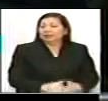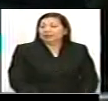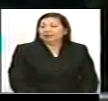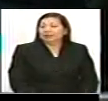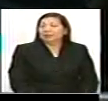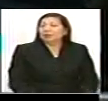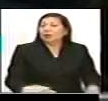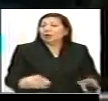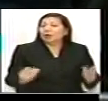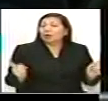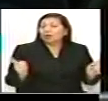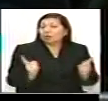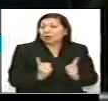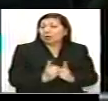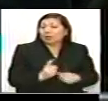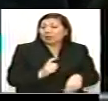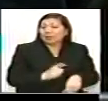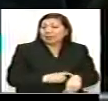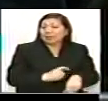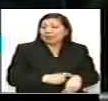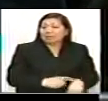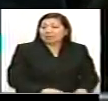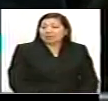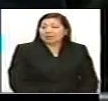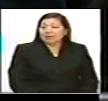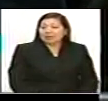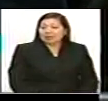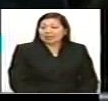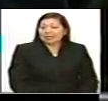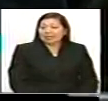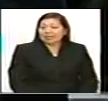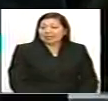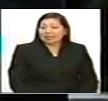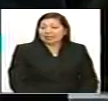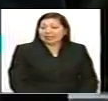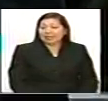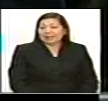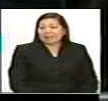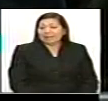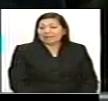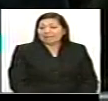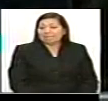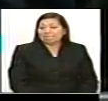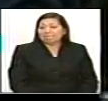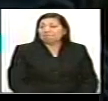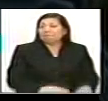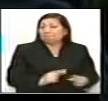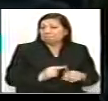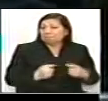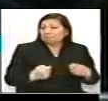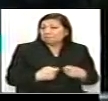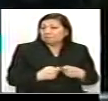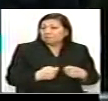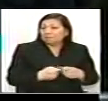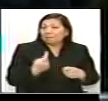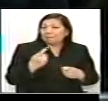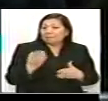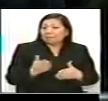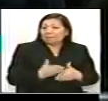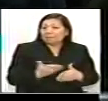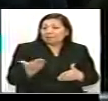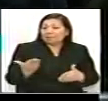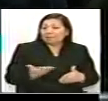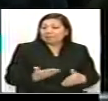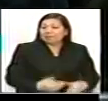un corto tiempo y paraliza. Entonces ahora la red nacional en realidad está paralizada.